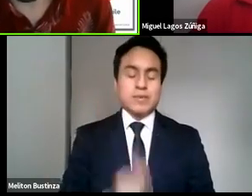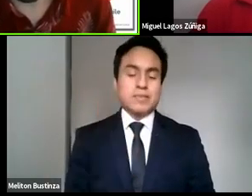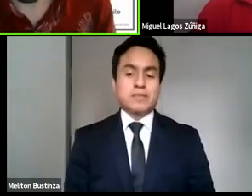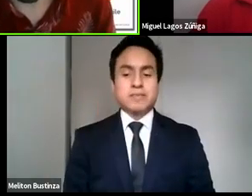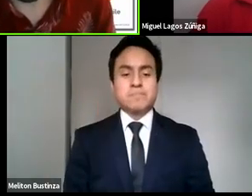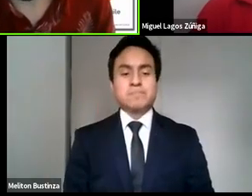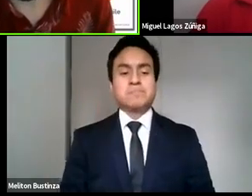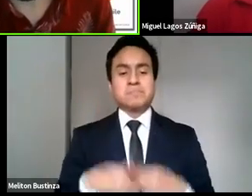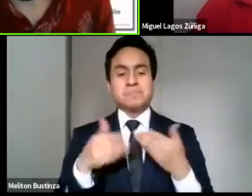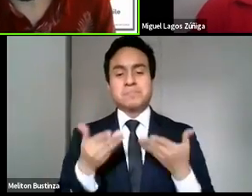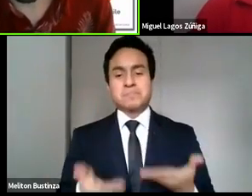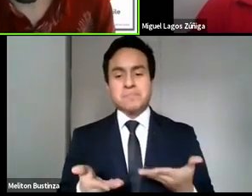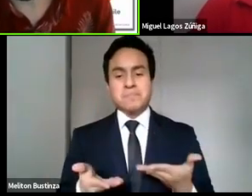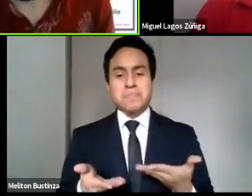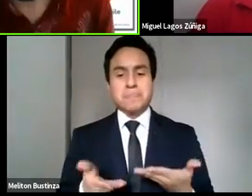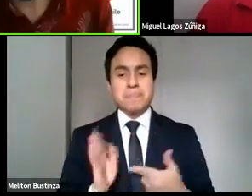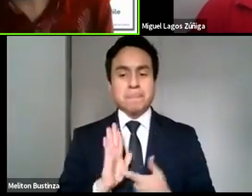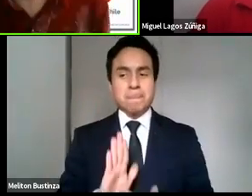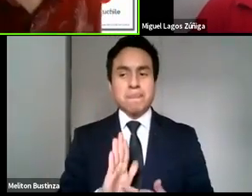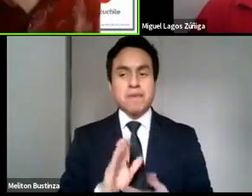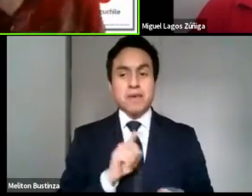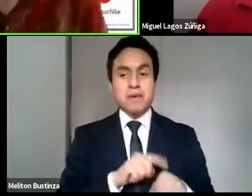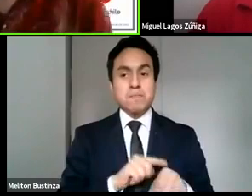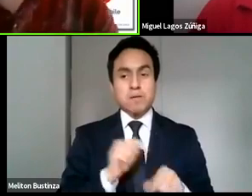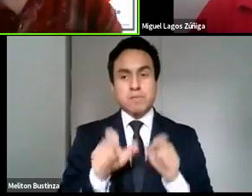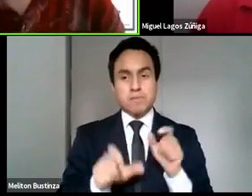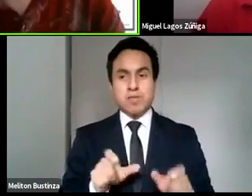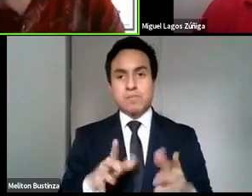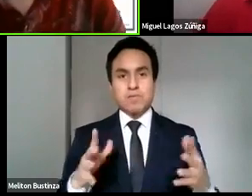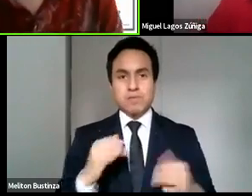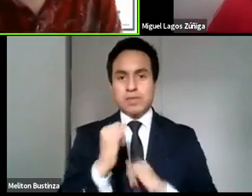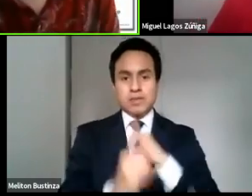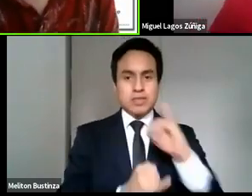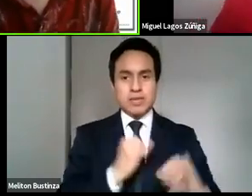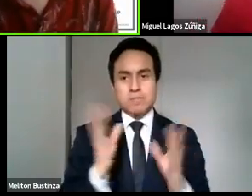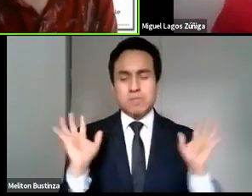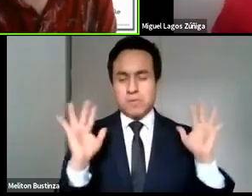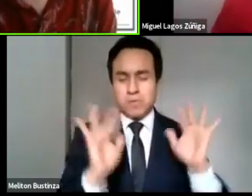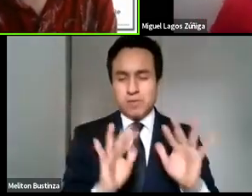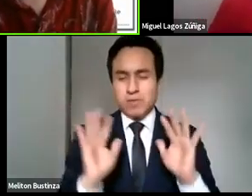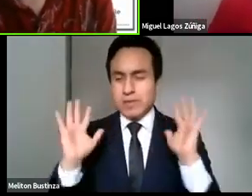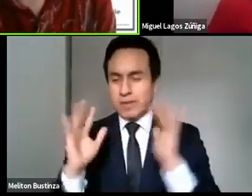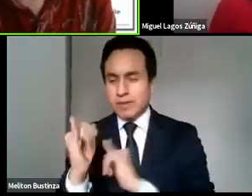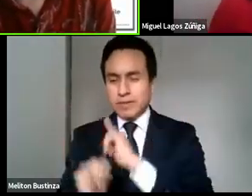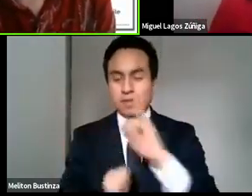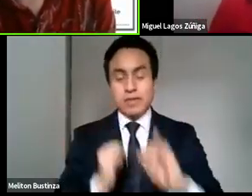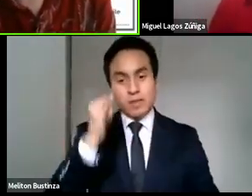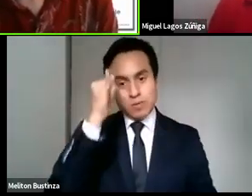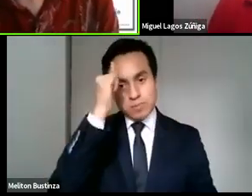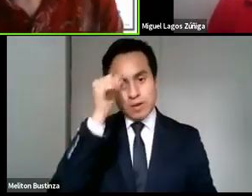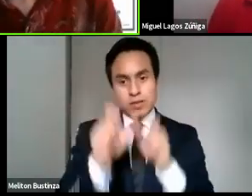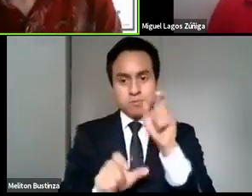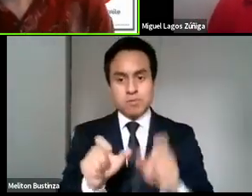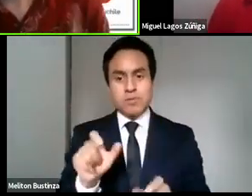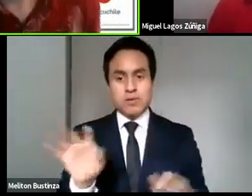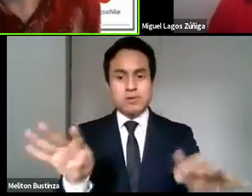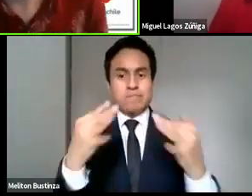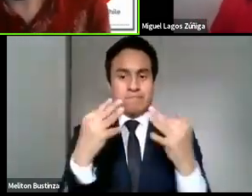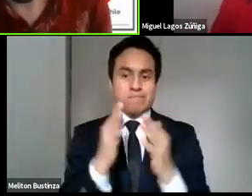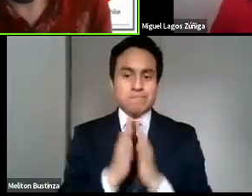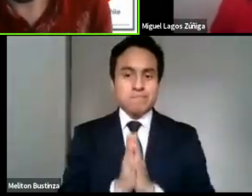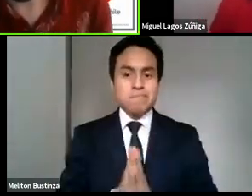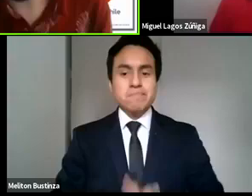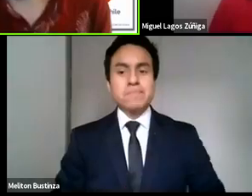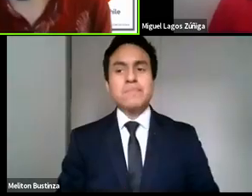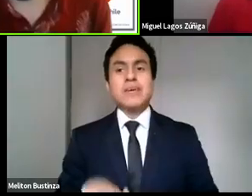estamos en un periodo en que hay muchas actividades online. Así es que le disculpamos al público